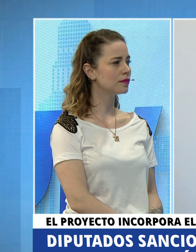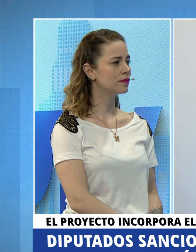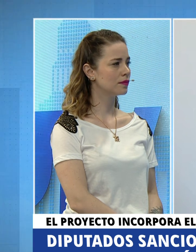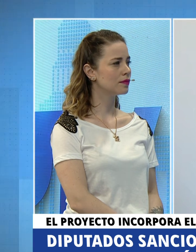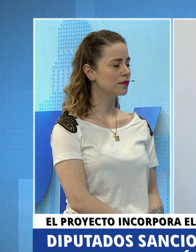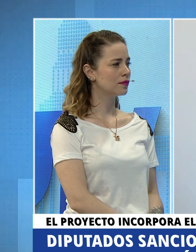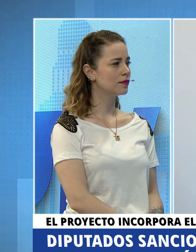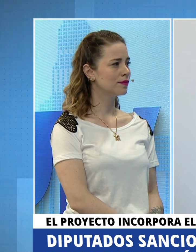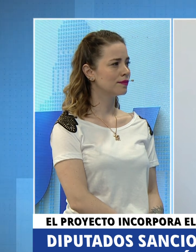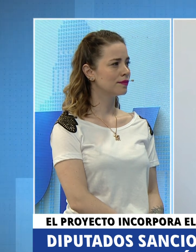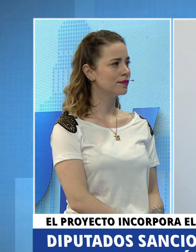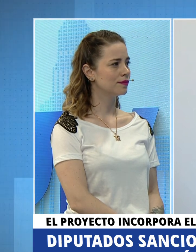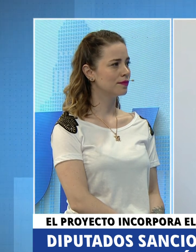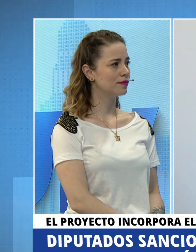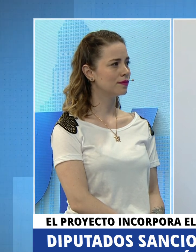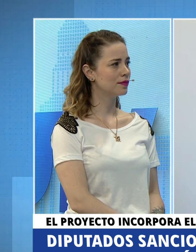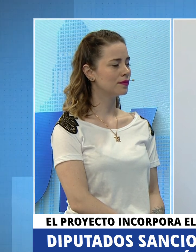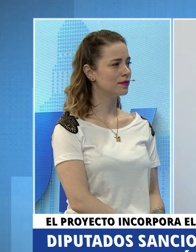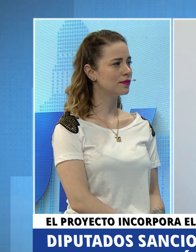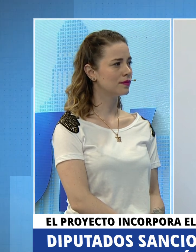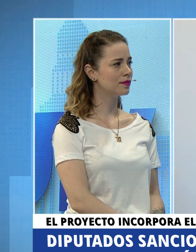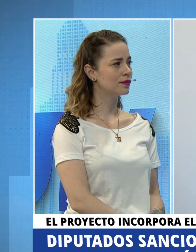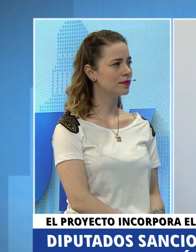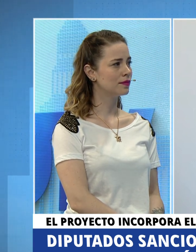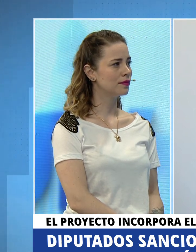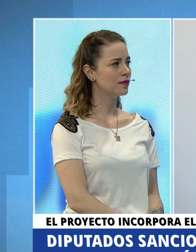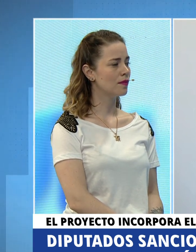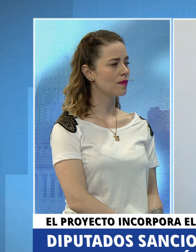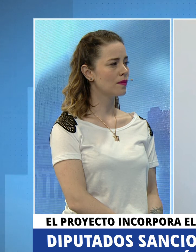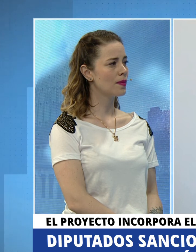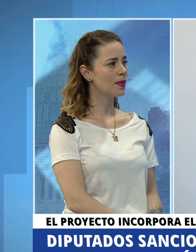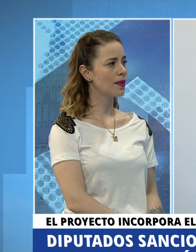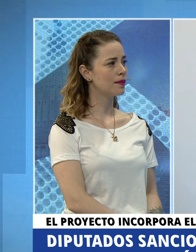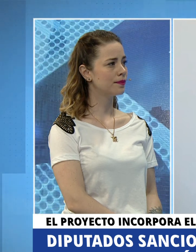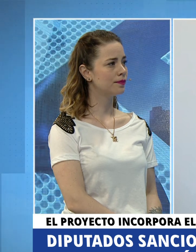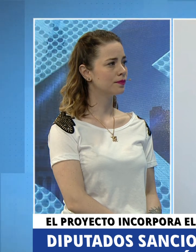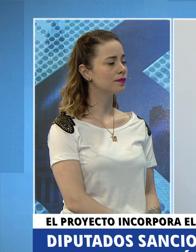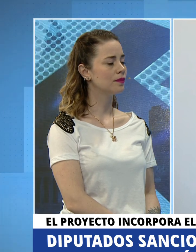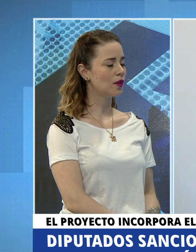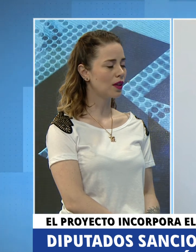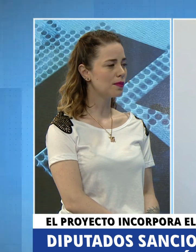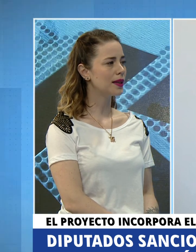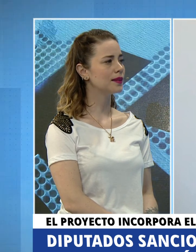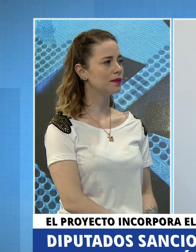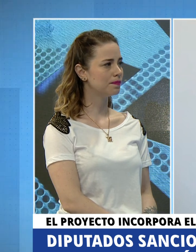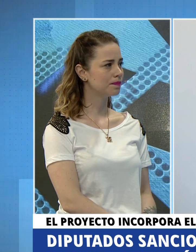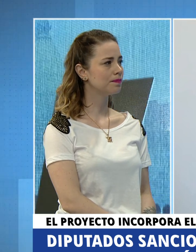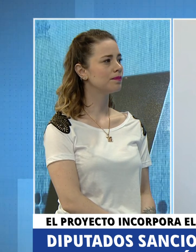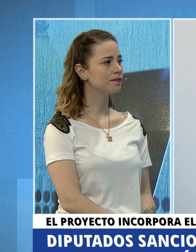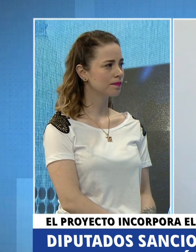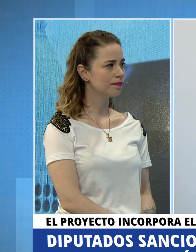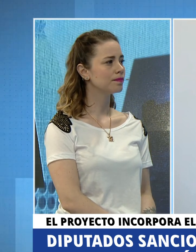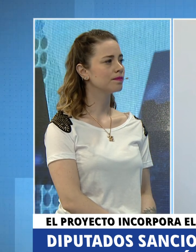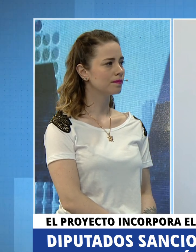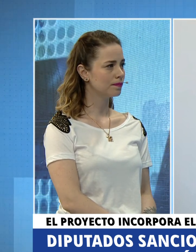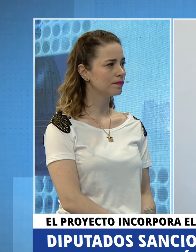uno ve la emoción de esas mujeres, dice, bueno, realmente son leyes que valen la pena y que por ahí no ocupan los grandes